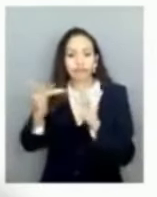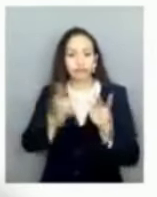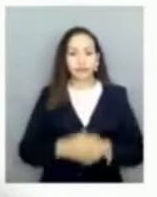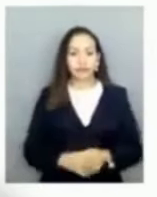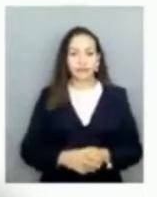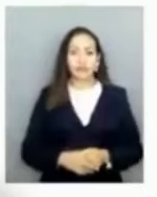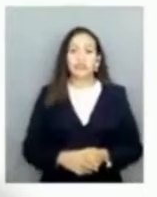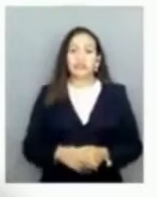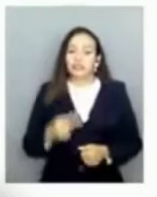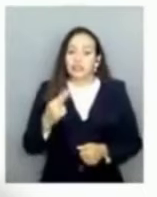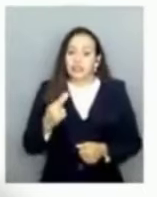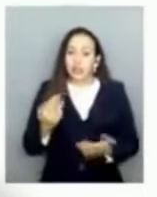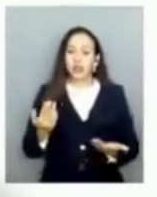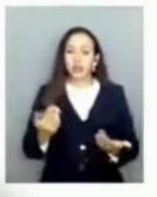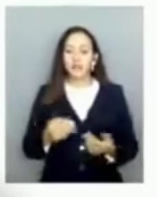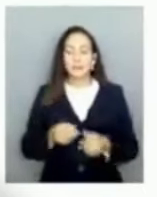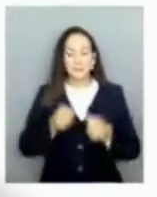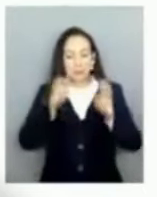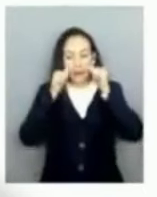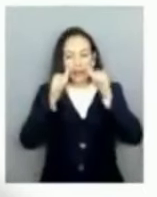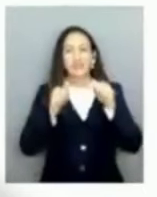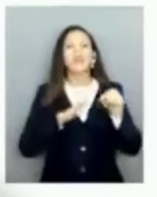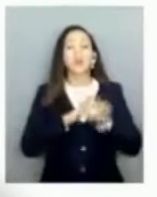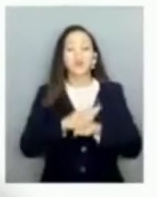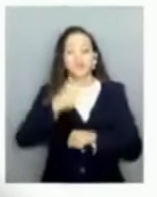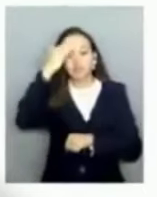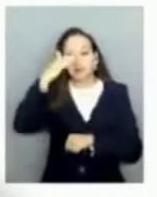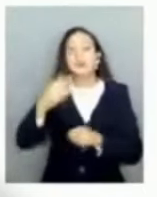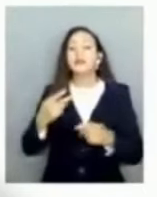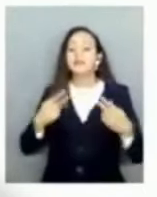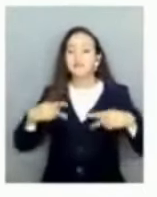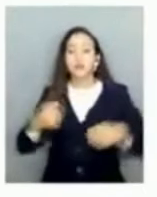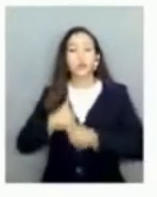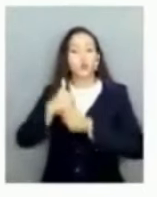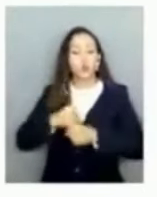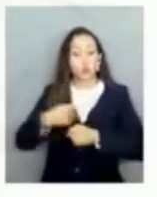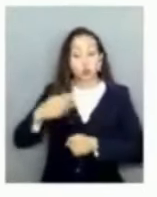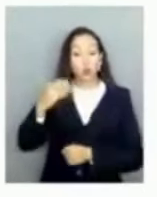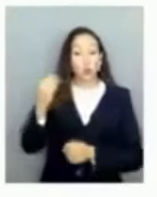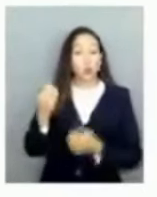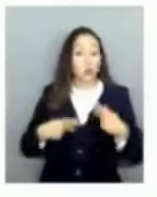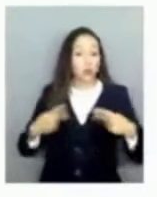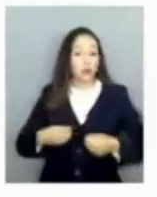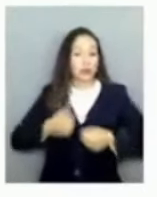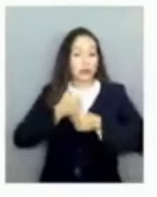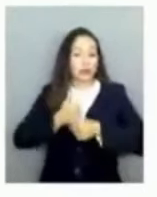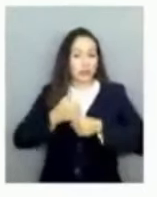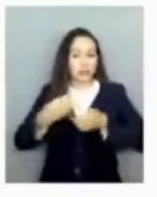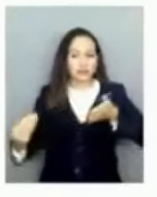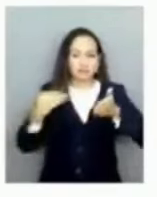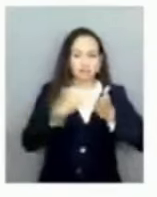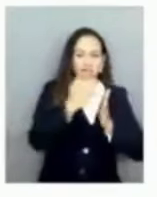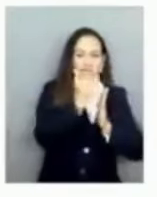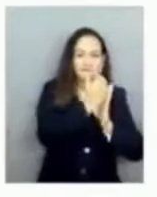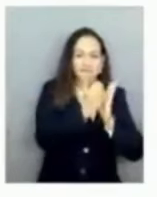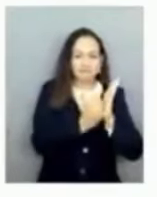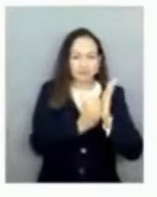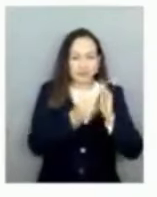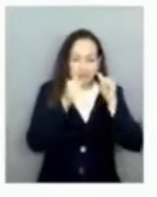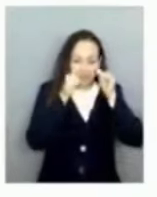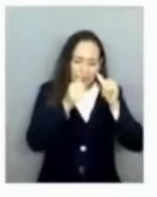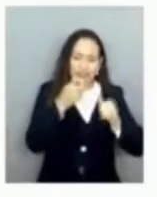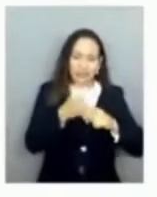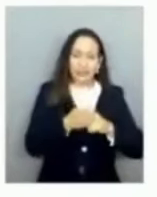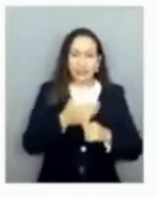ponga en el centro las necesidades de las víctimas un diálogo que se Centre en las necesidades de las